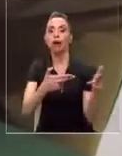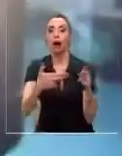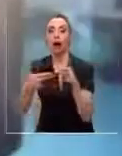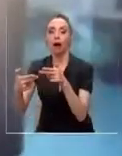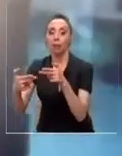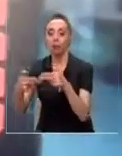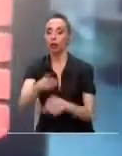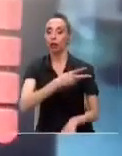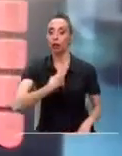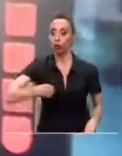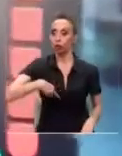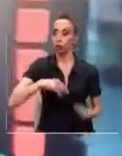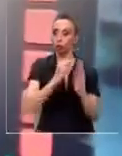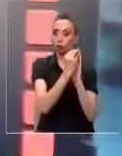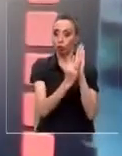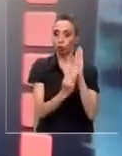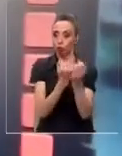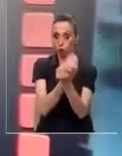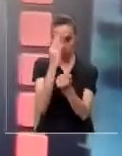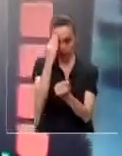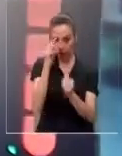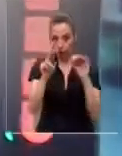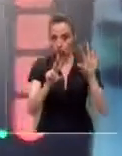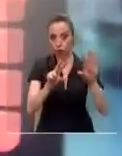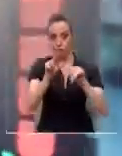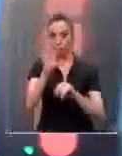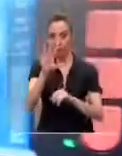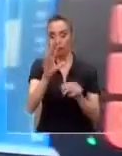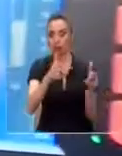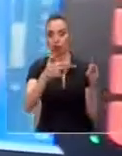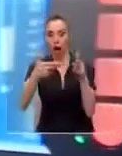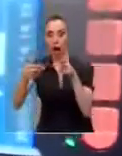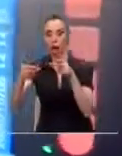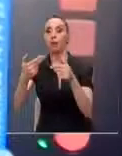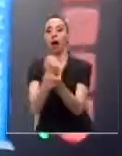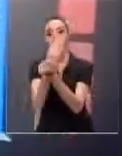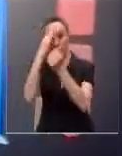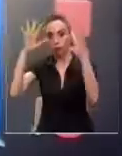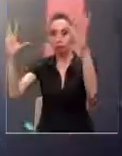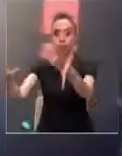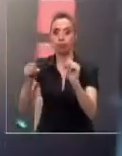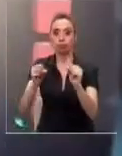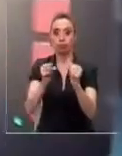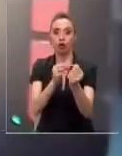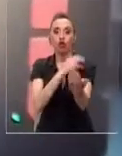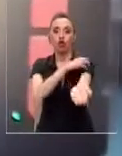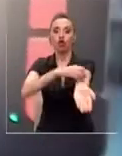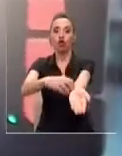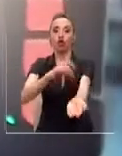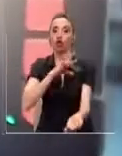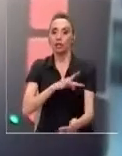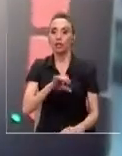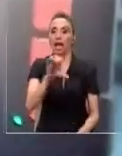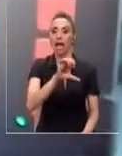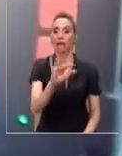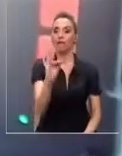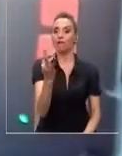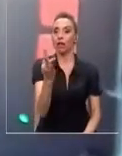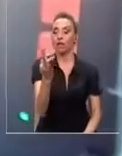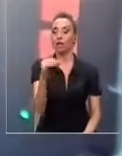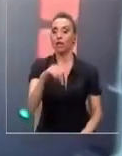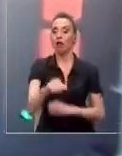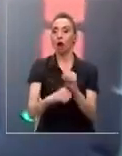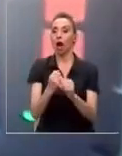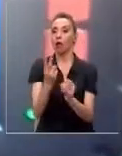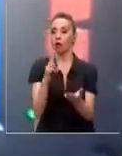este año. Y nosotros mantenemos una cifra de 85 armas incautadas a nivel nacional durante los meses de enero y febrero